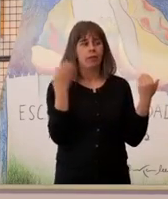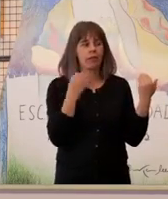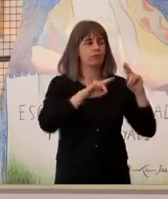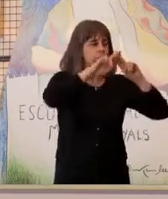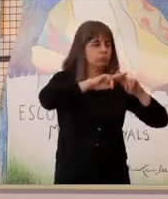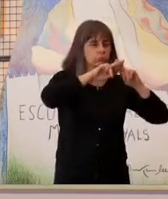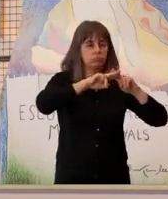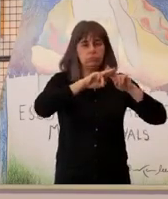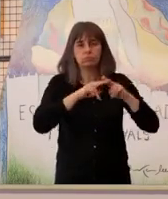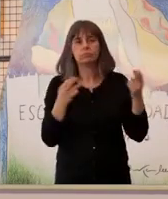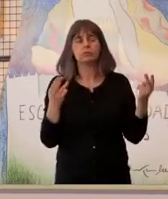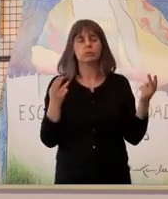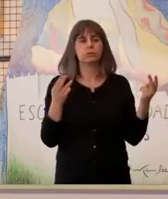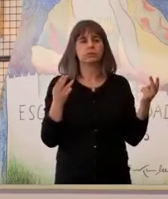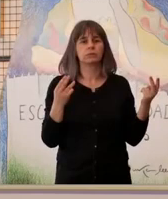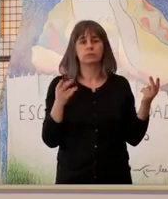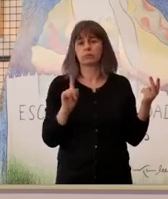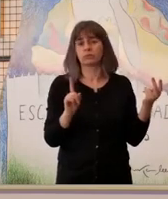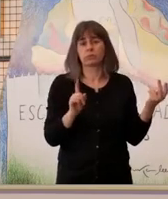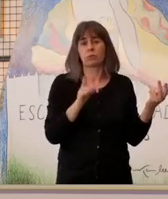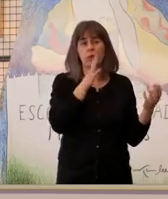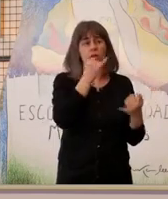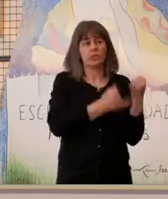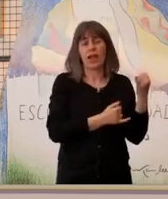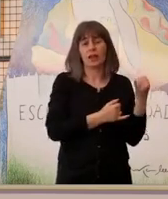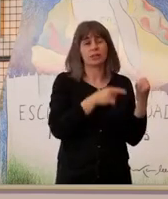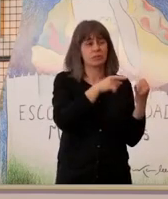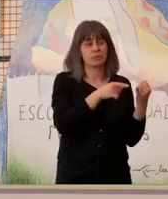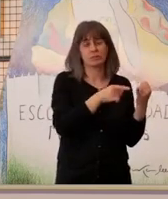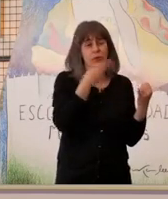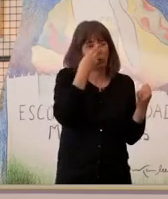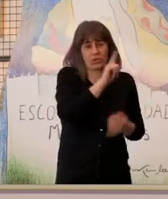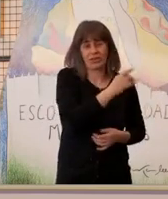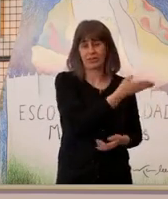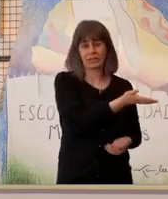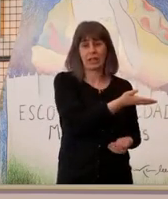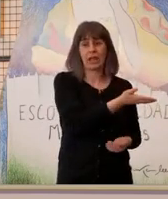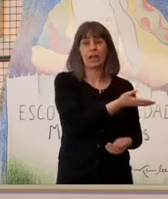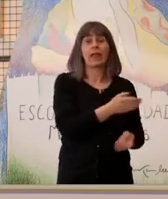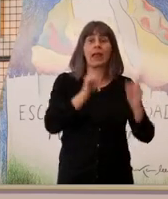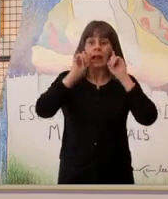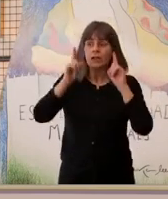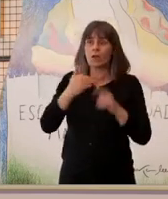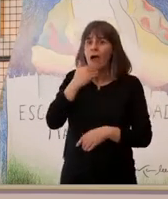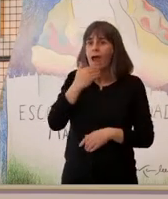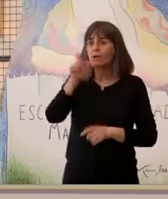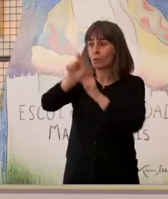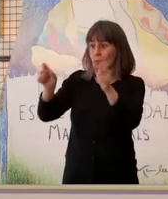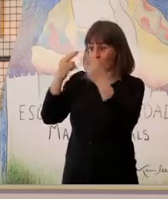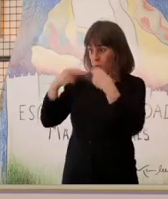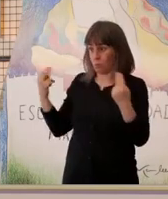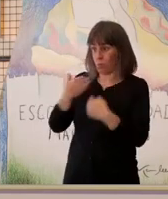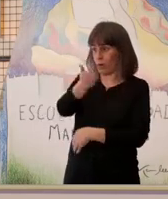que sea como porque esto pues se va a diluir no va a interesar mucho A nadie Si es algo que viene del público